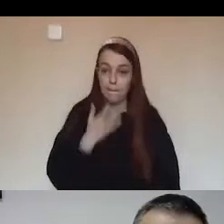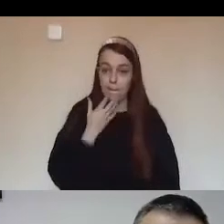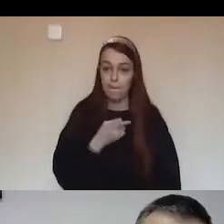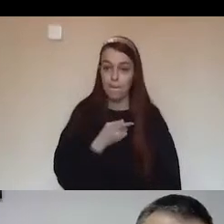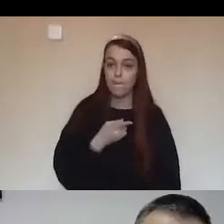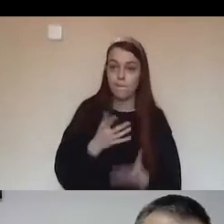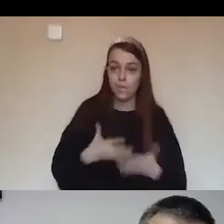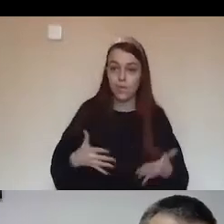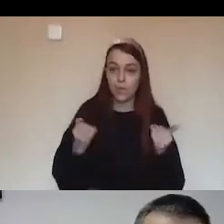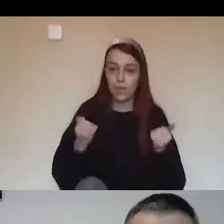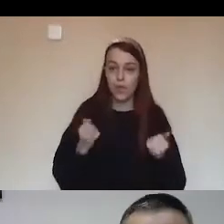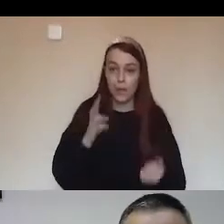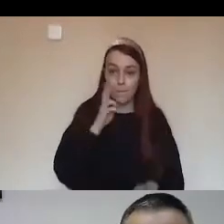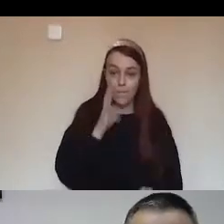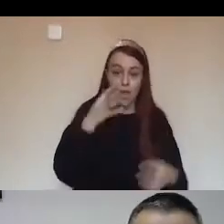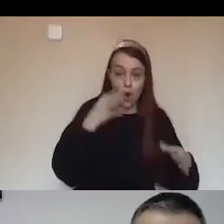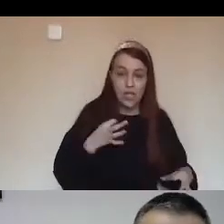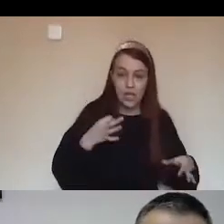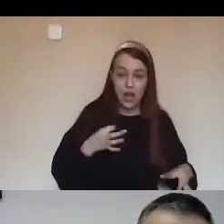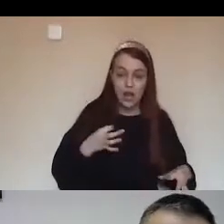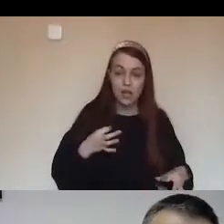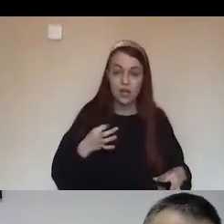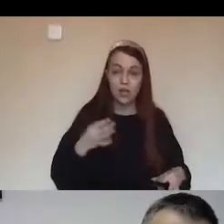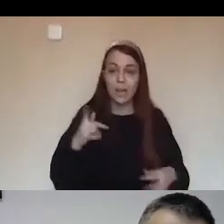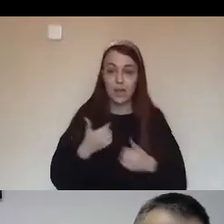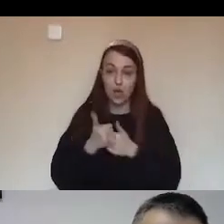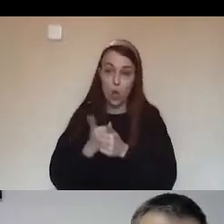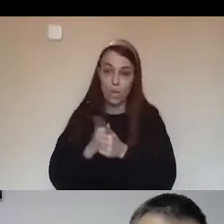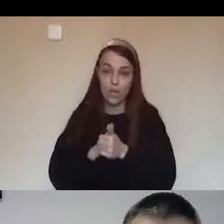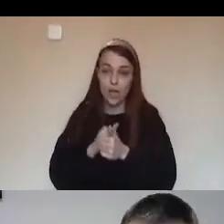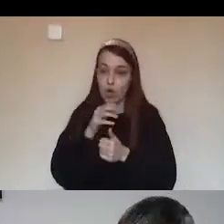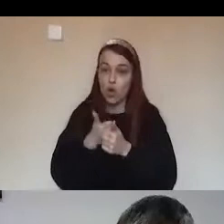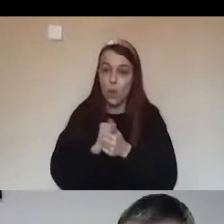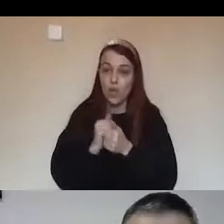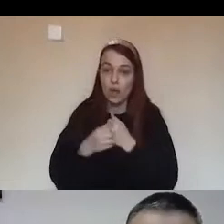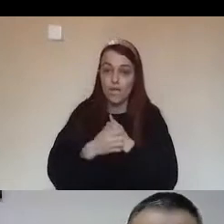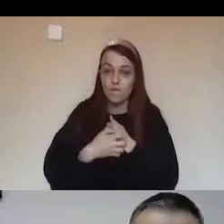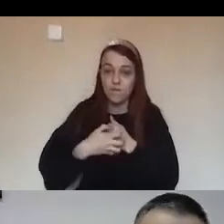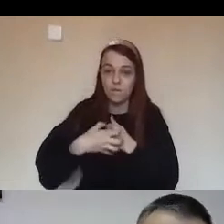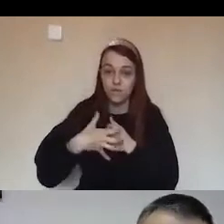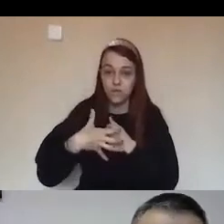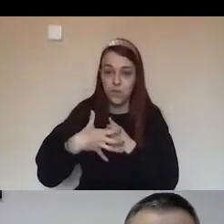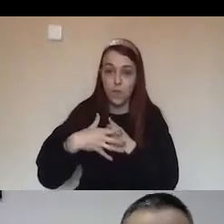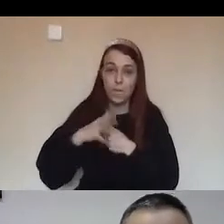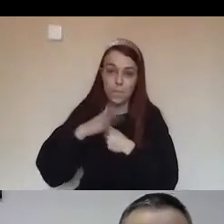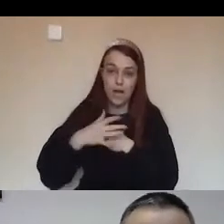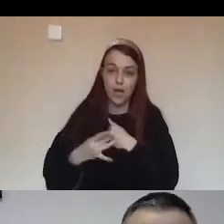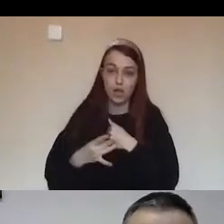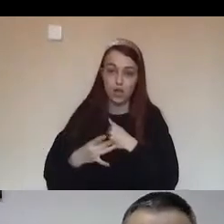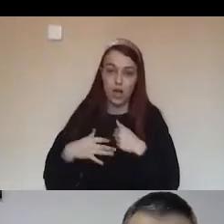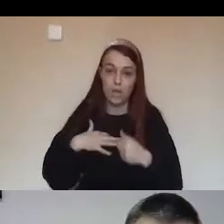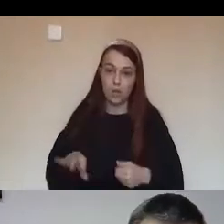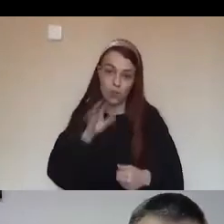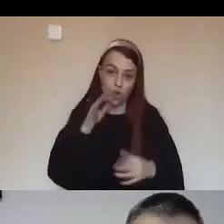crátera, se ve el original y la pieza, la réplica en la que hemos aumentado el relieve para que se puedan tocar cosas que originalmente no están en